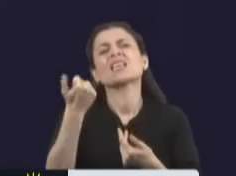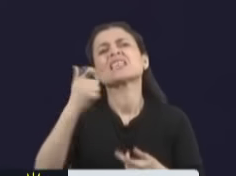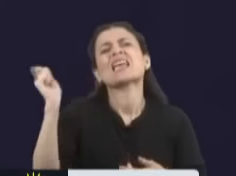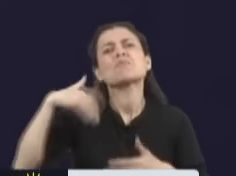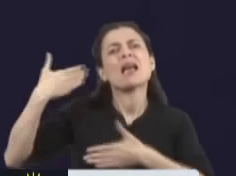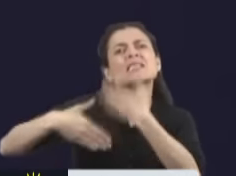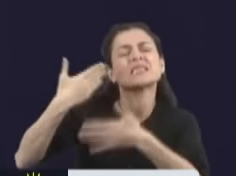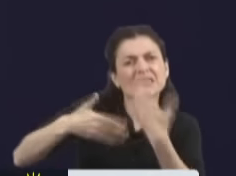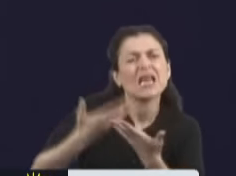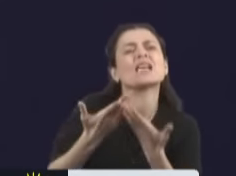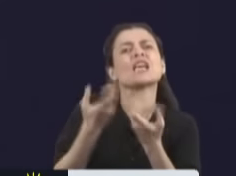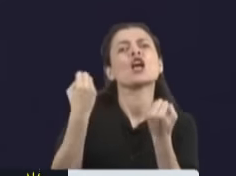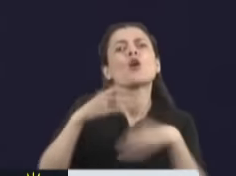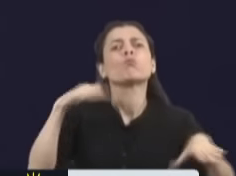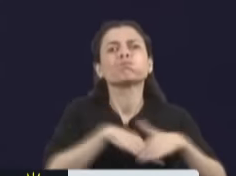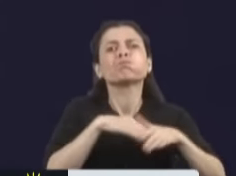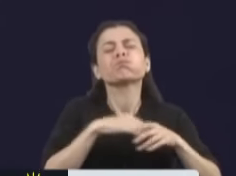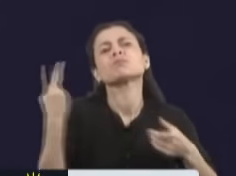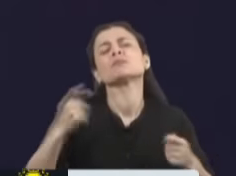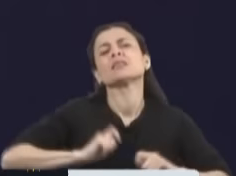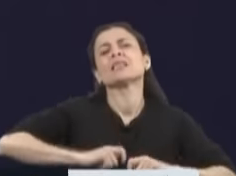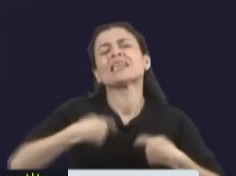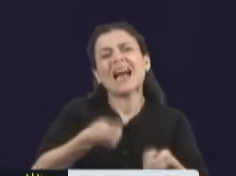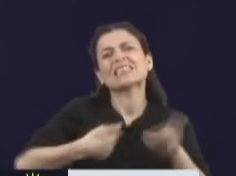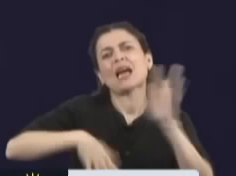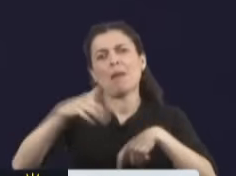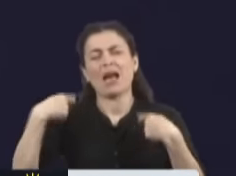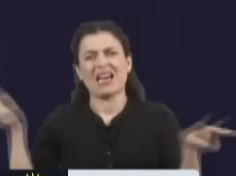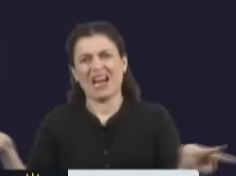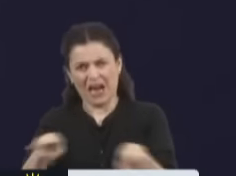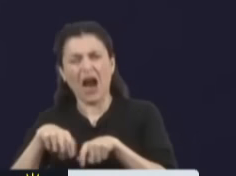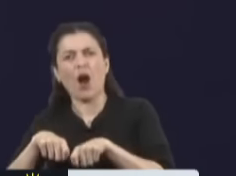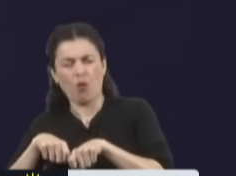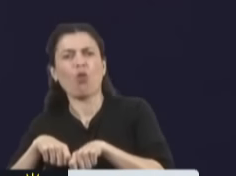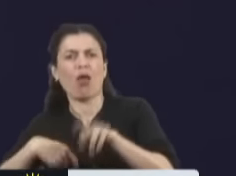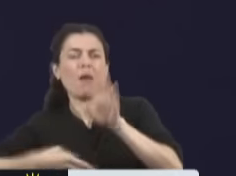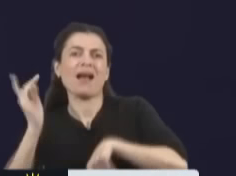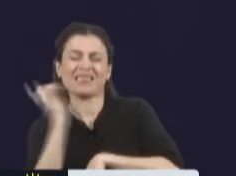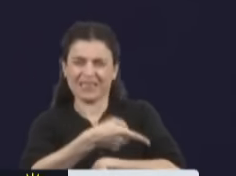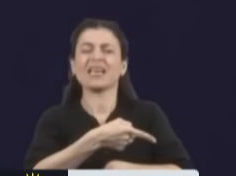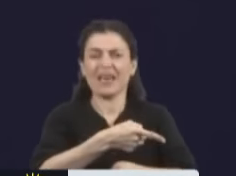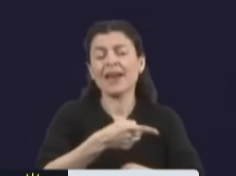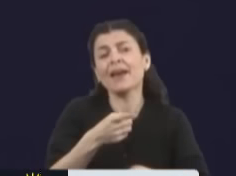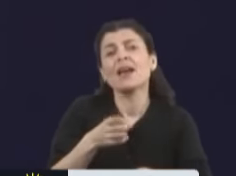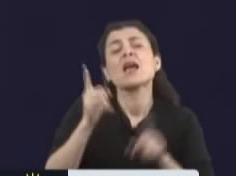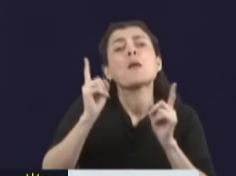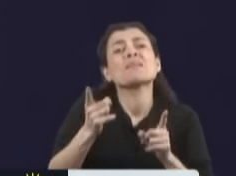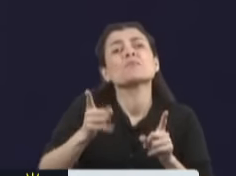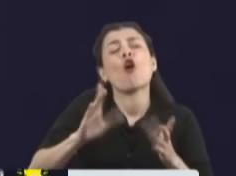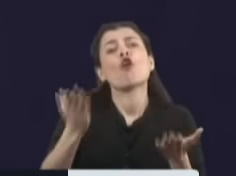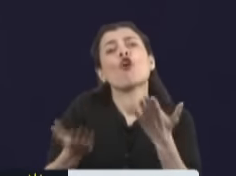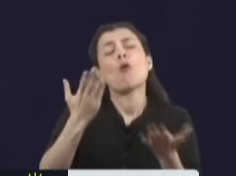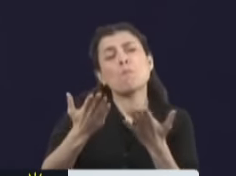con excedente financiero fenómeno que no se veía desde el primer semestre del año 2008